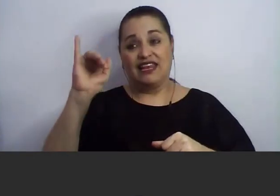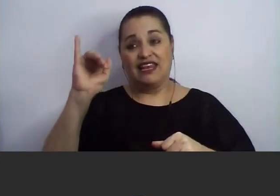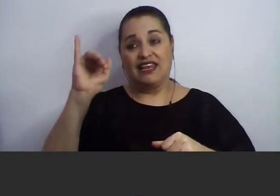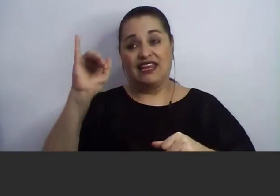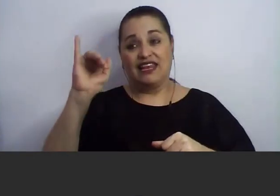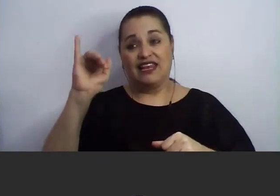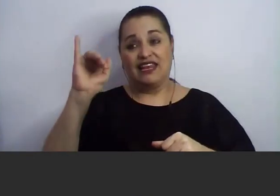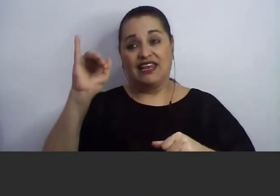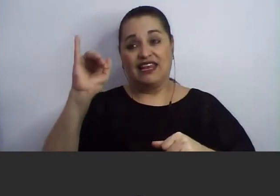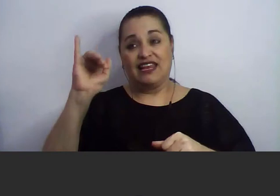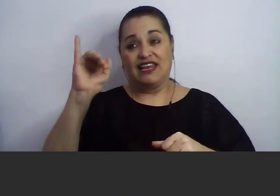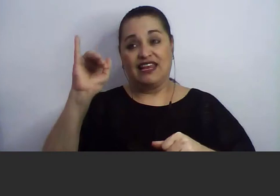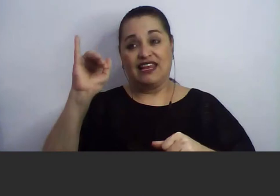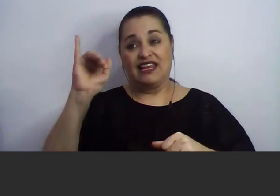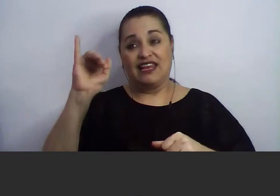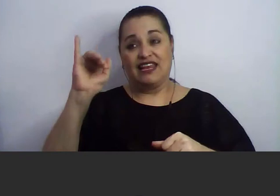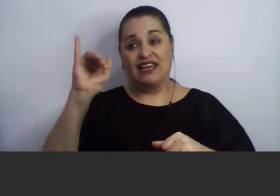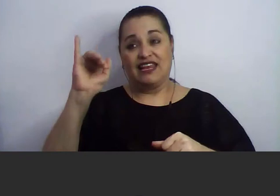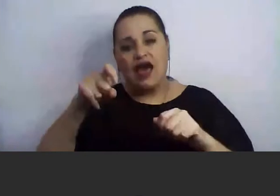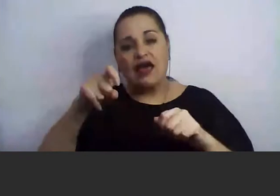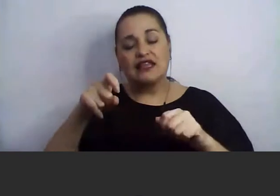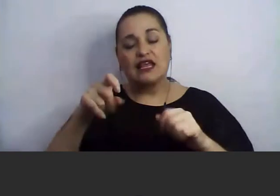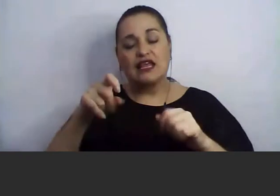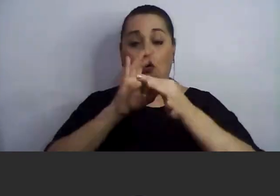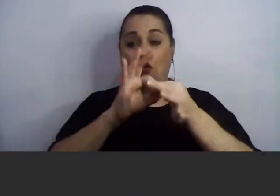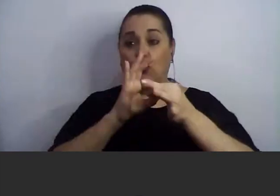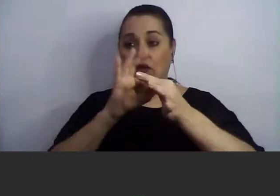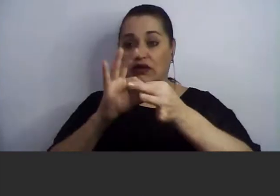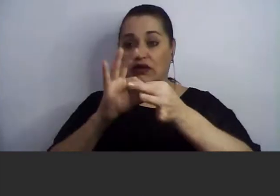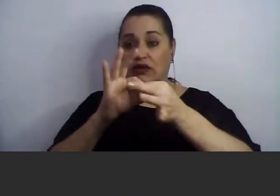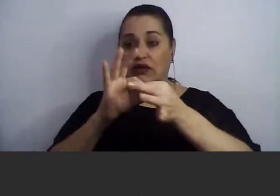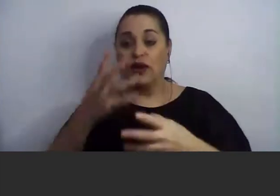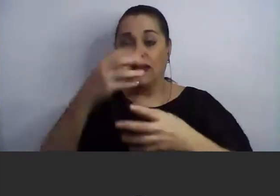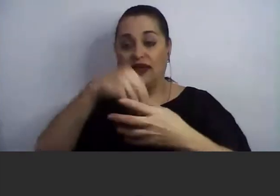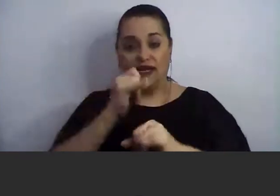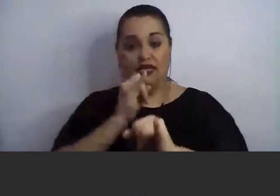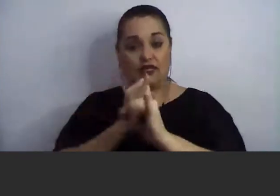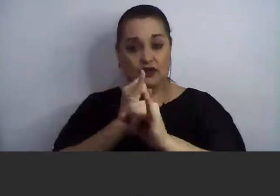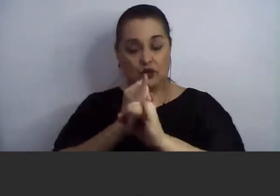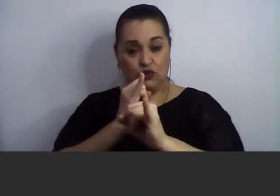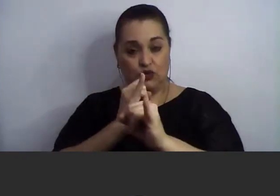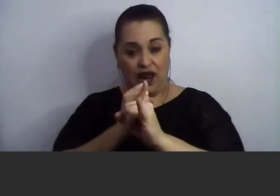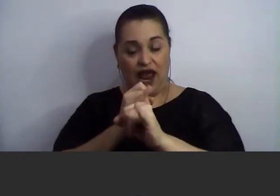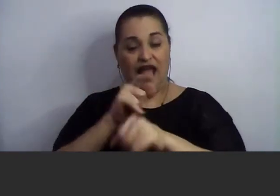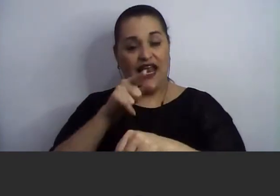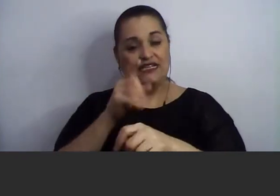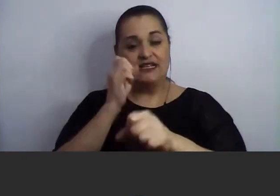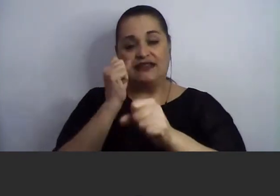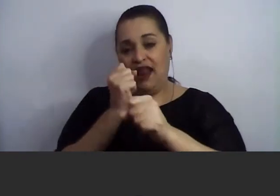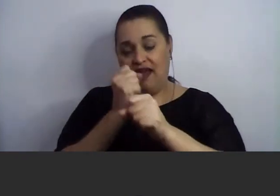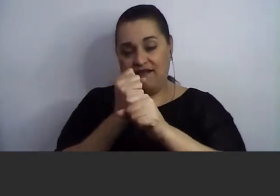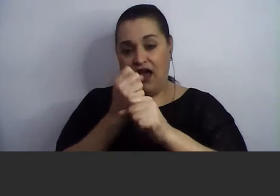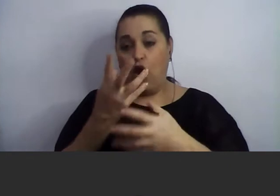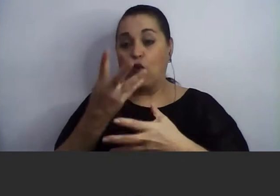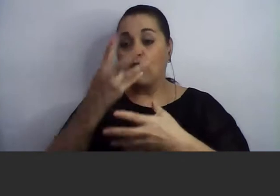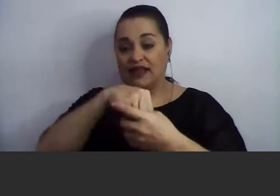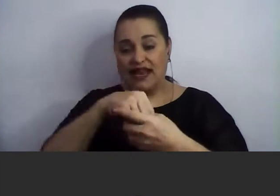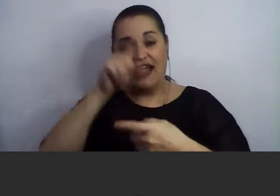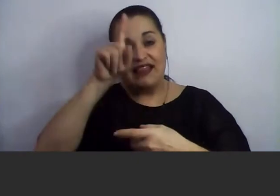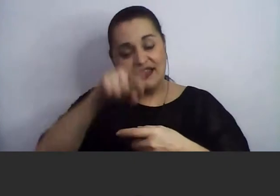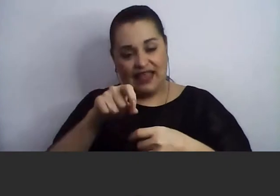cómo era la necesidad de la coordinación interinstitucional y de ese trabajo integral que debe